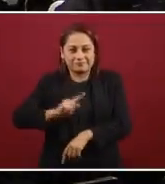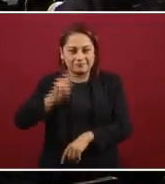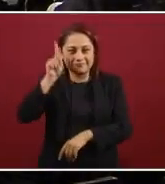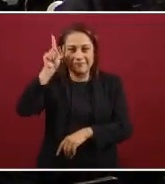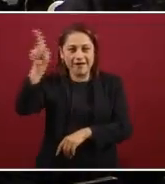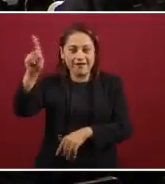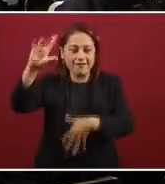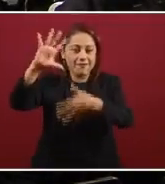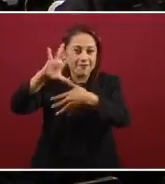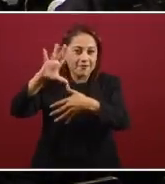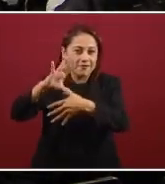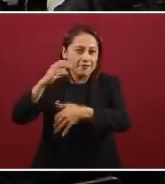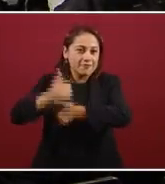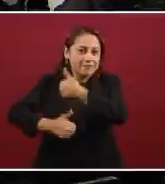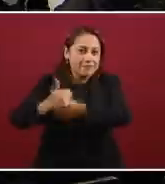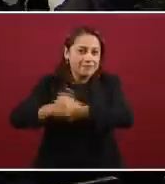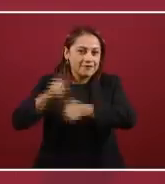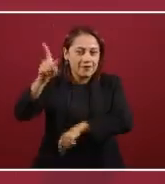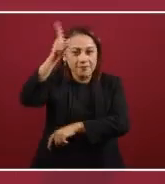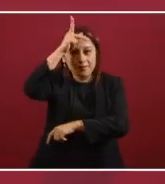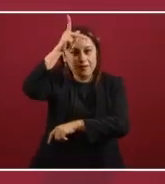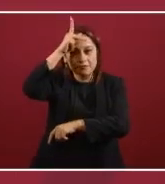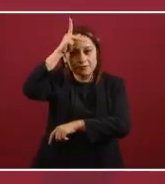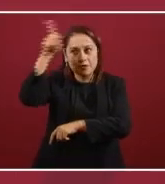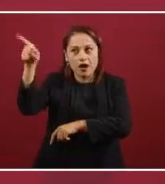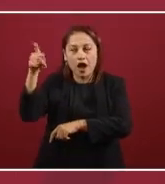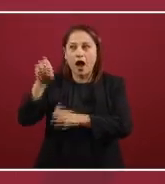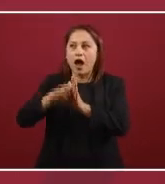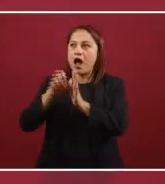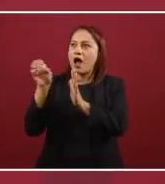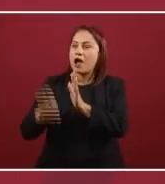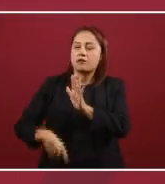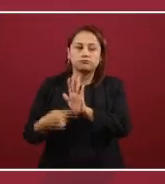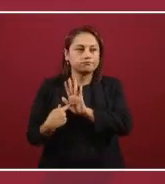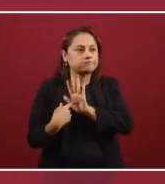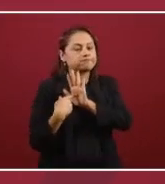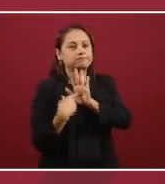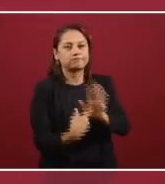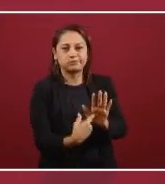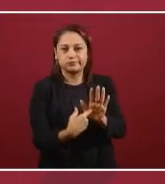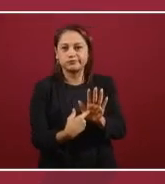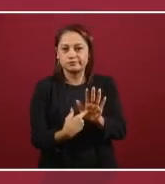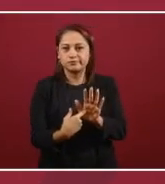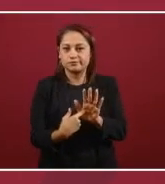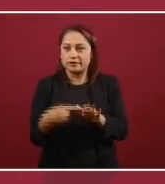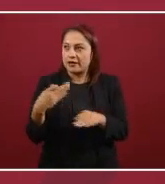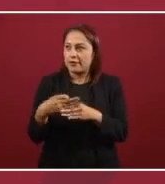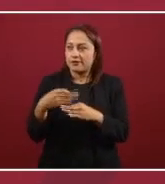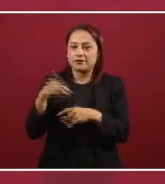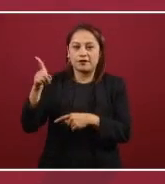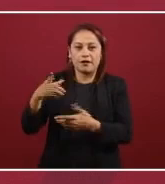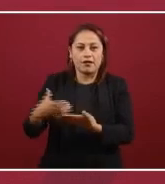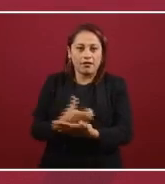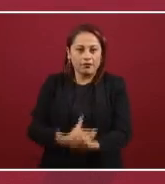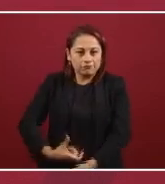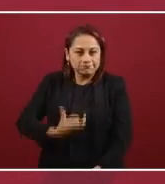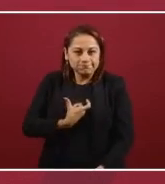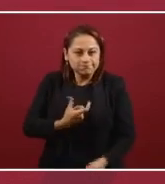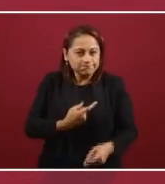en los Juegos Panamericanos en Perú, que están obteniendo muchas medallas,